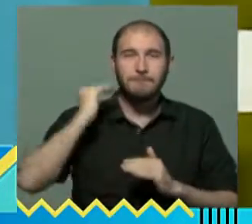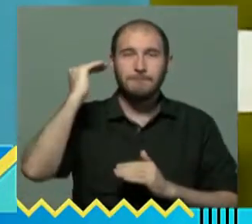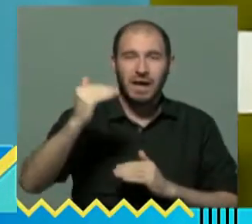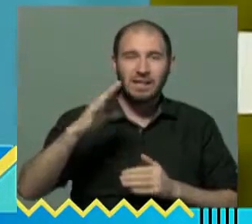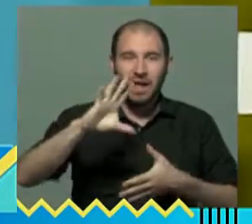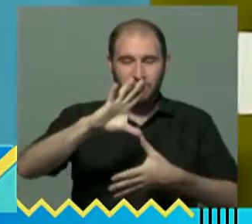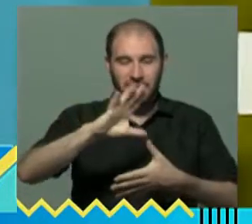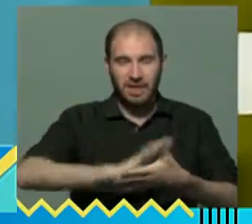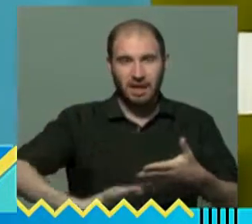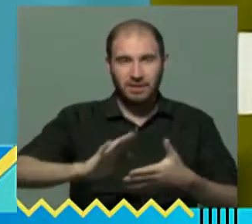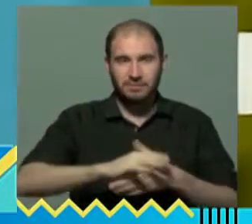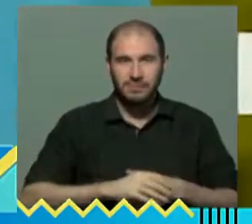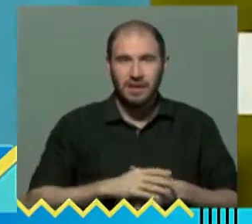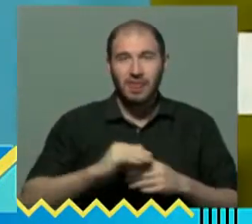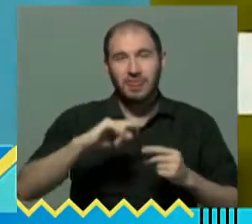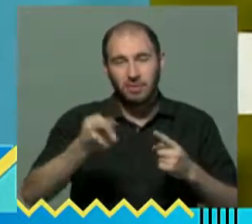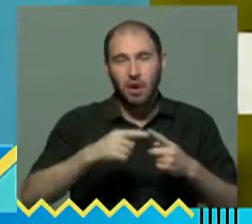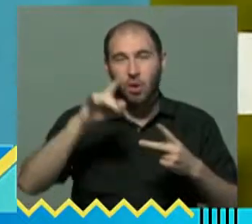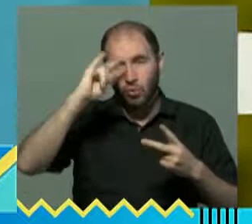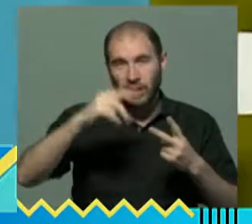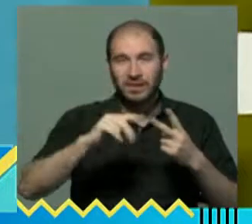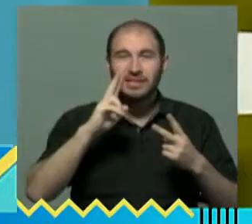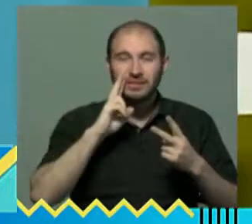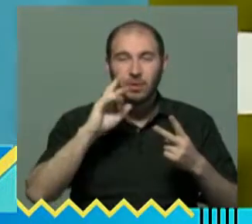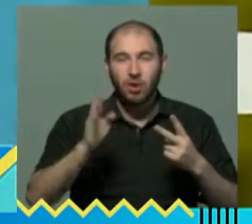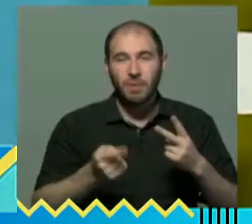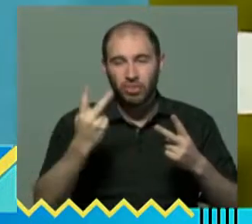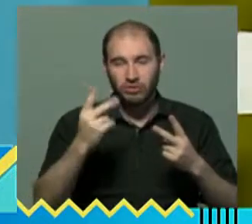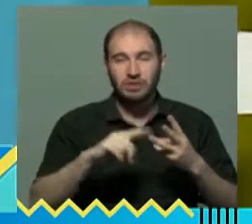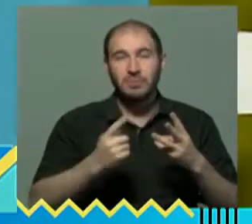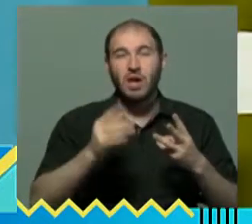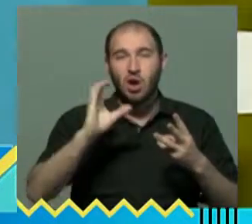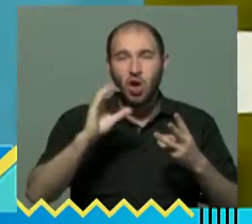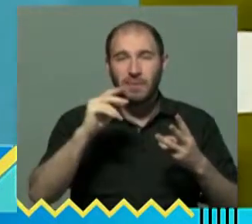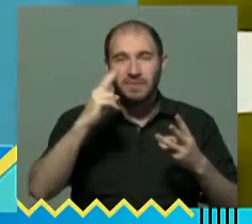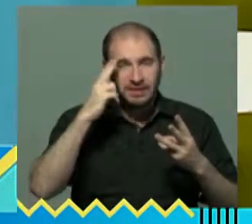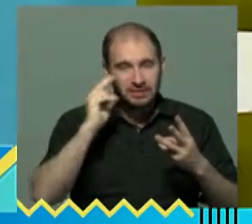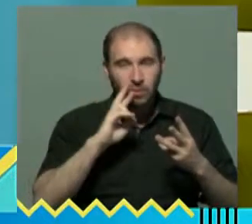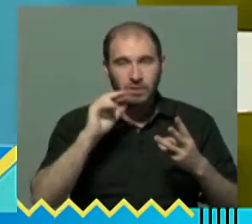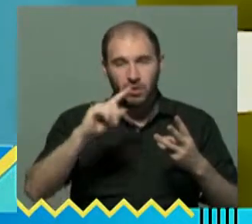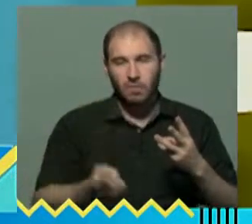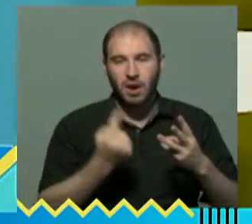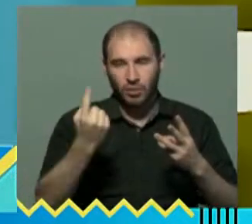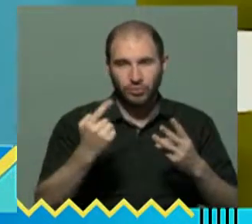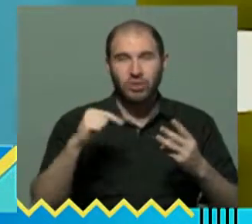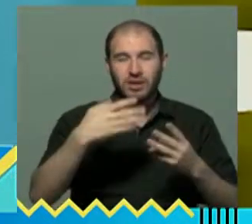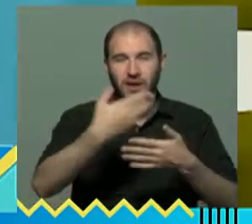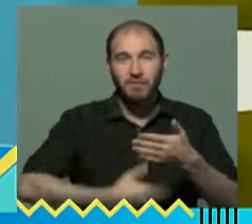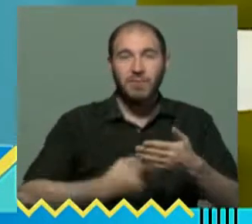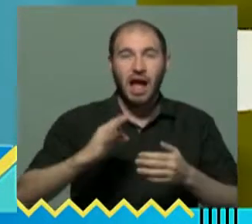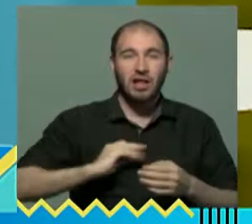de América Latina, seguida de Uruguay con el 19,2% y Colombia con el 19,1%. Esto es un informe que se realizó